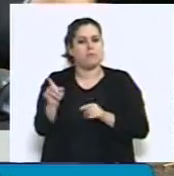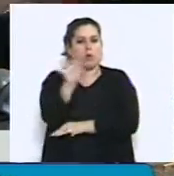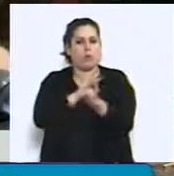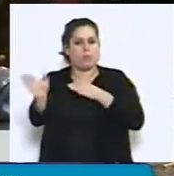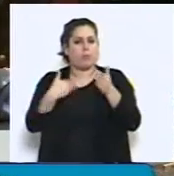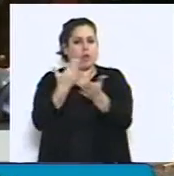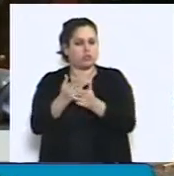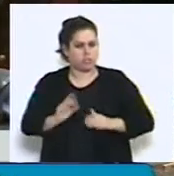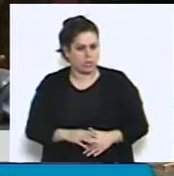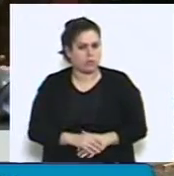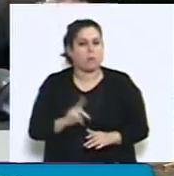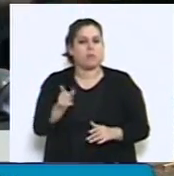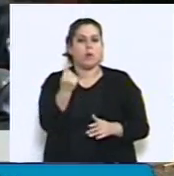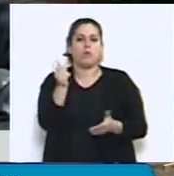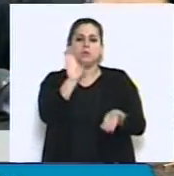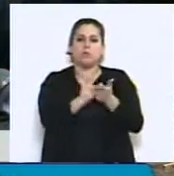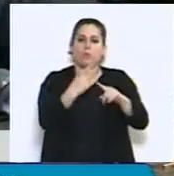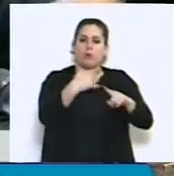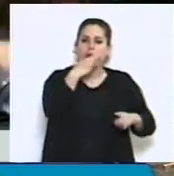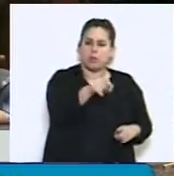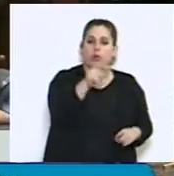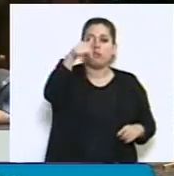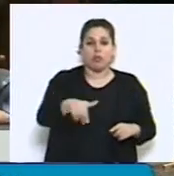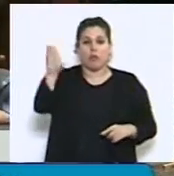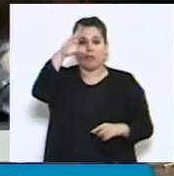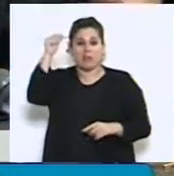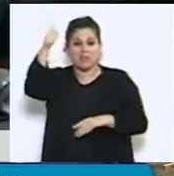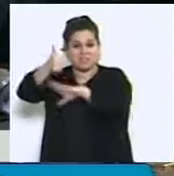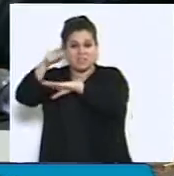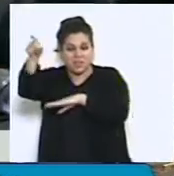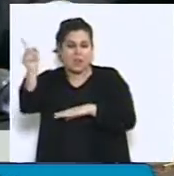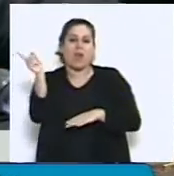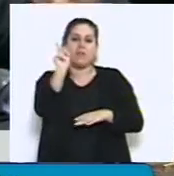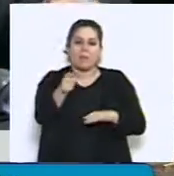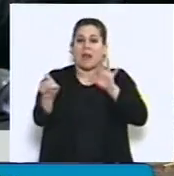origen a la asignación universal por hijo y que hoy, con Cristina Fernández de Kirchner y con